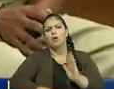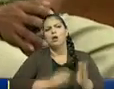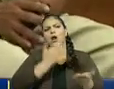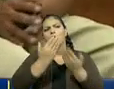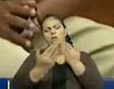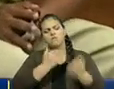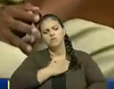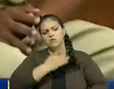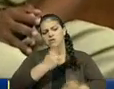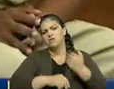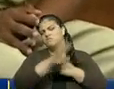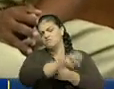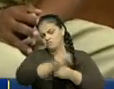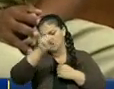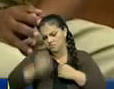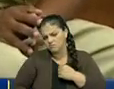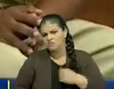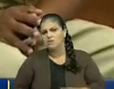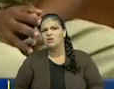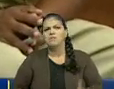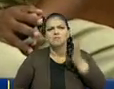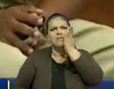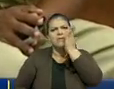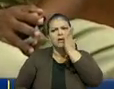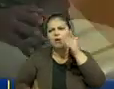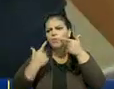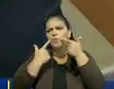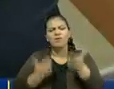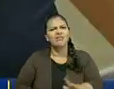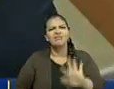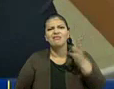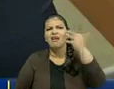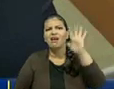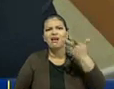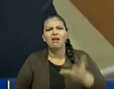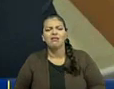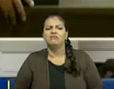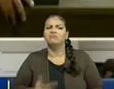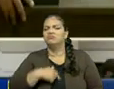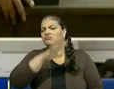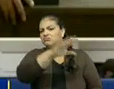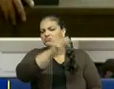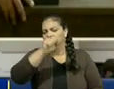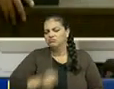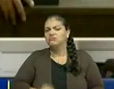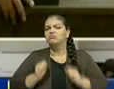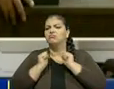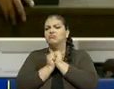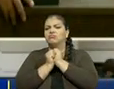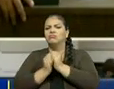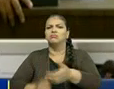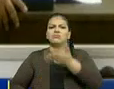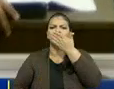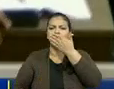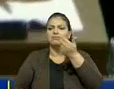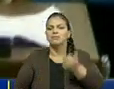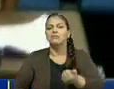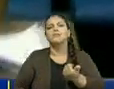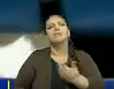saber leer ni escribir. Digo leer ni escribir en el momento de que hay problemas familiares, ¿no? Lamentable,